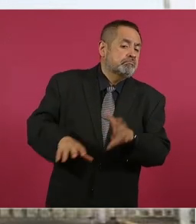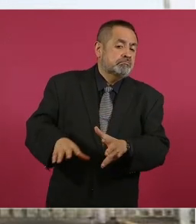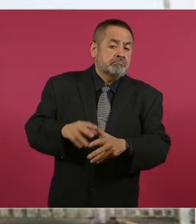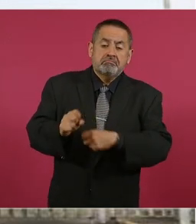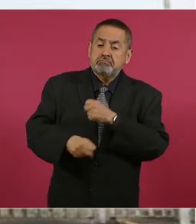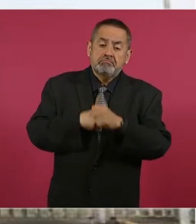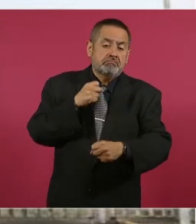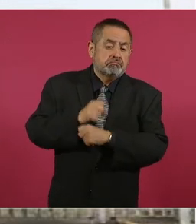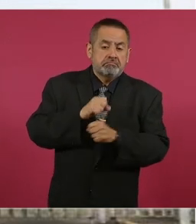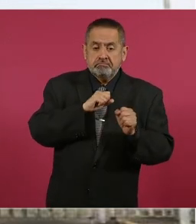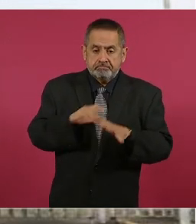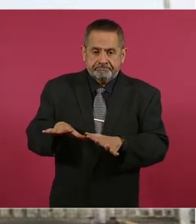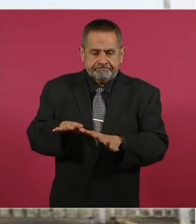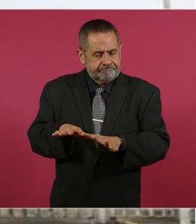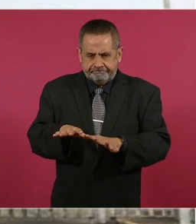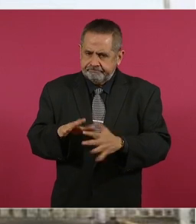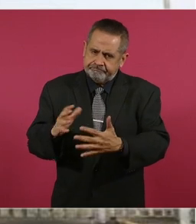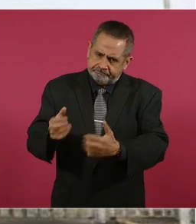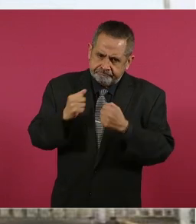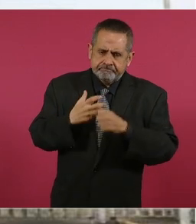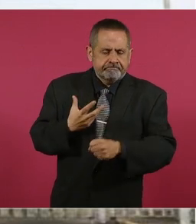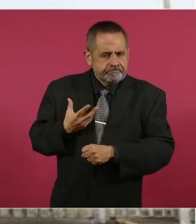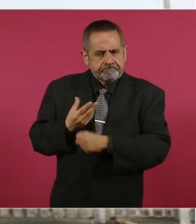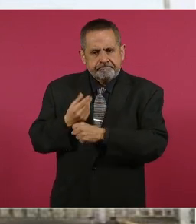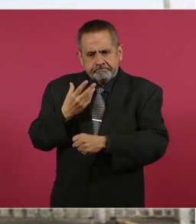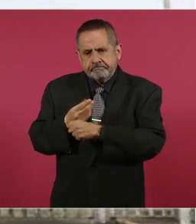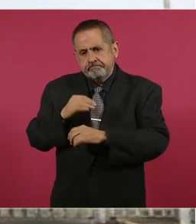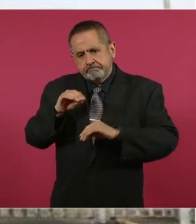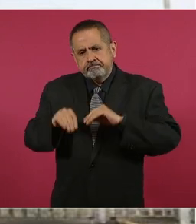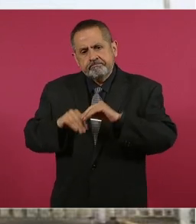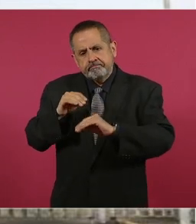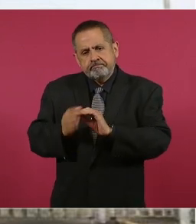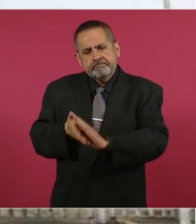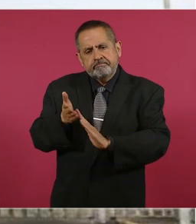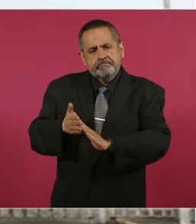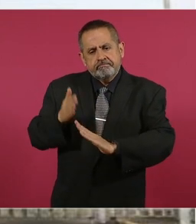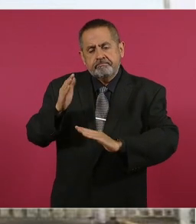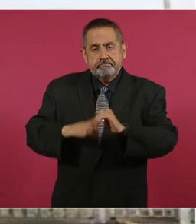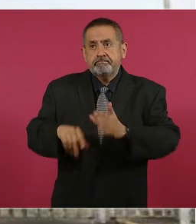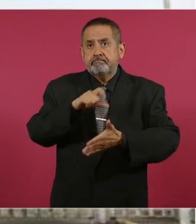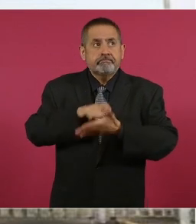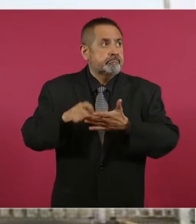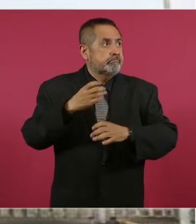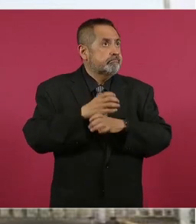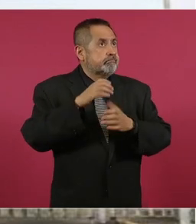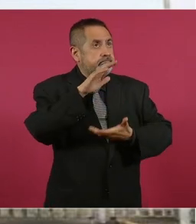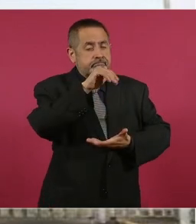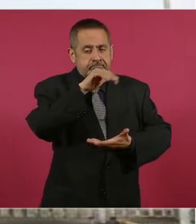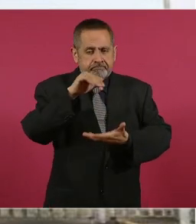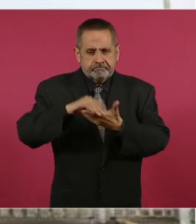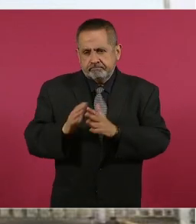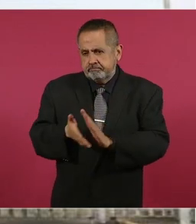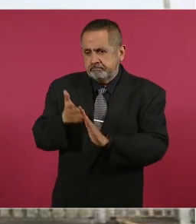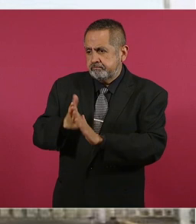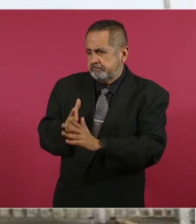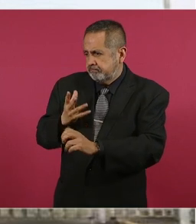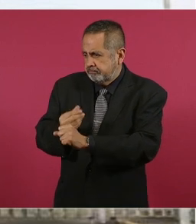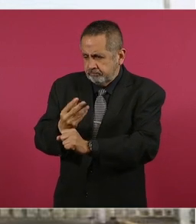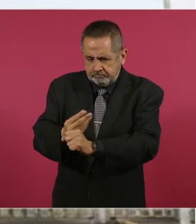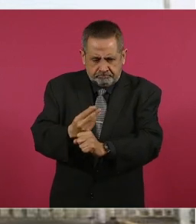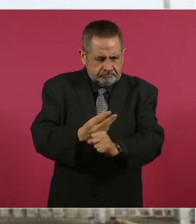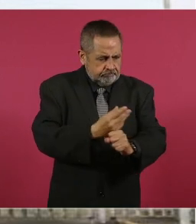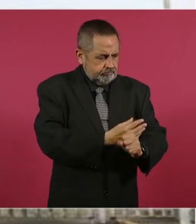varios años, que ya se está concluyendo tanto la parte de la adquisición del equipo, pero también obra que se necesitaba hacer